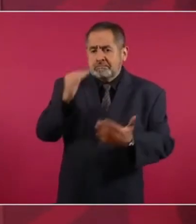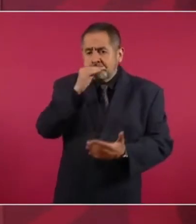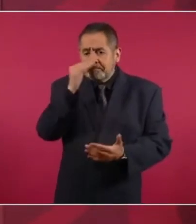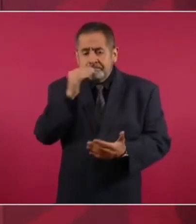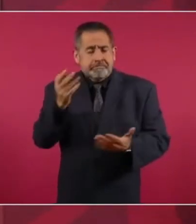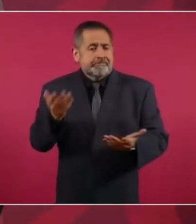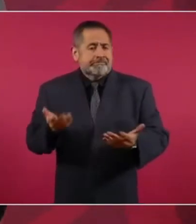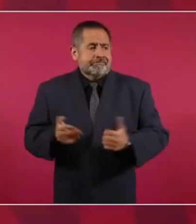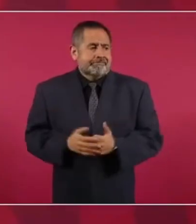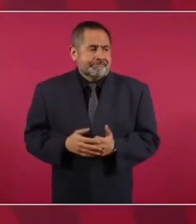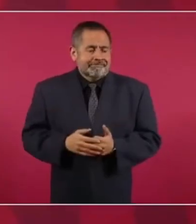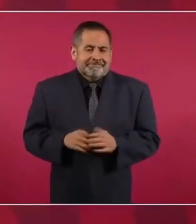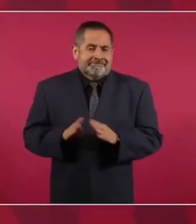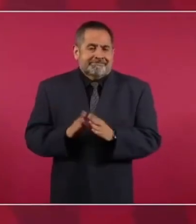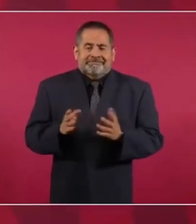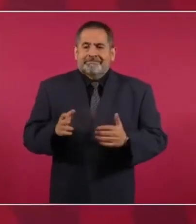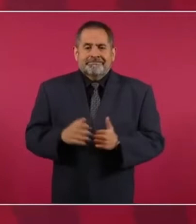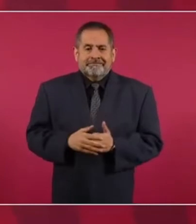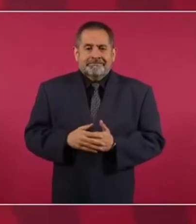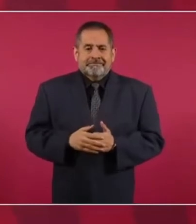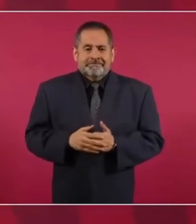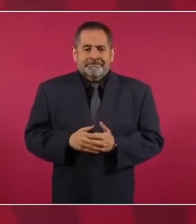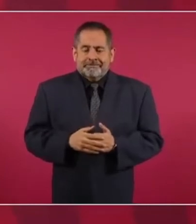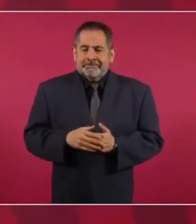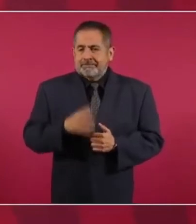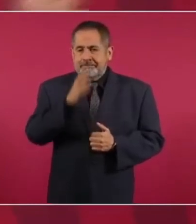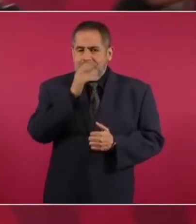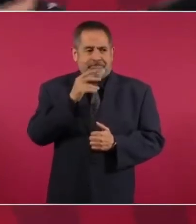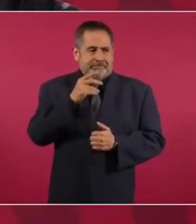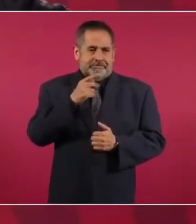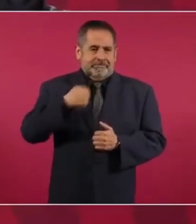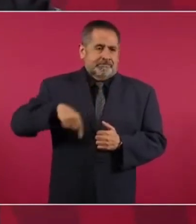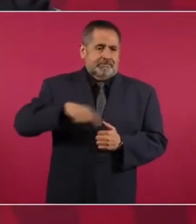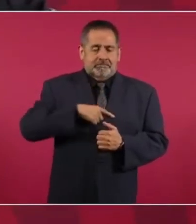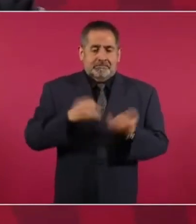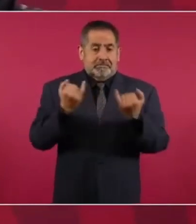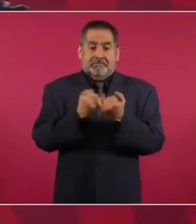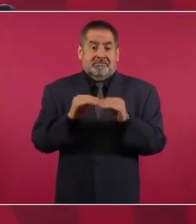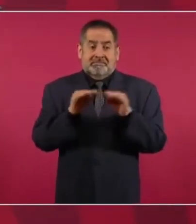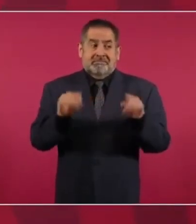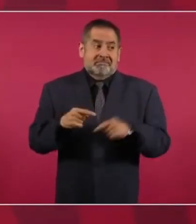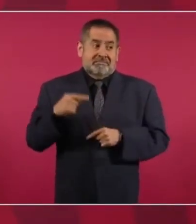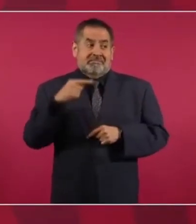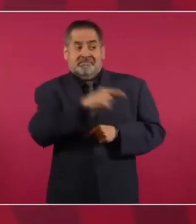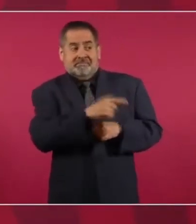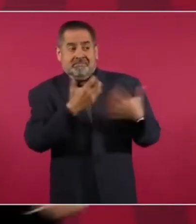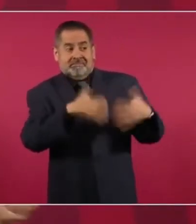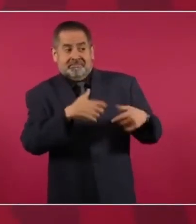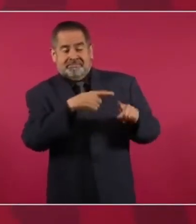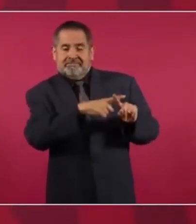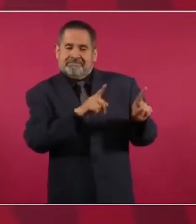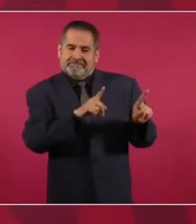O sea, no nos pueden tratar como si se tratara, se